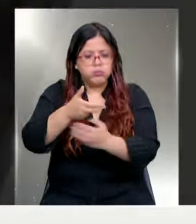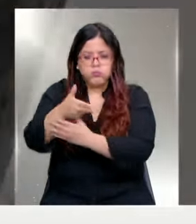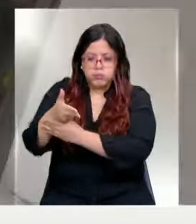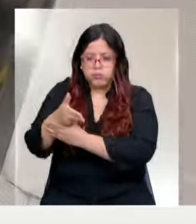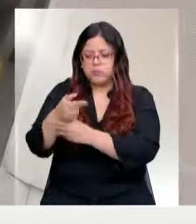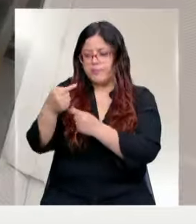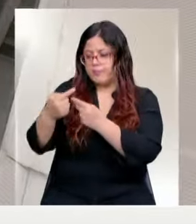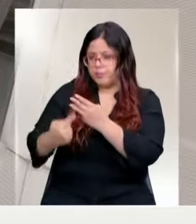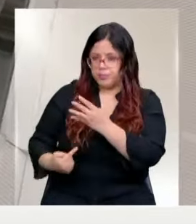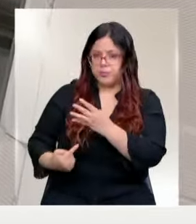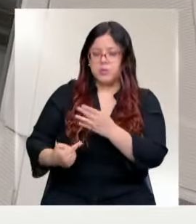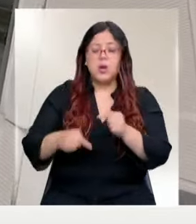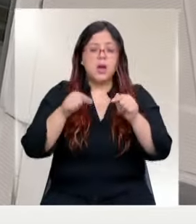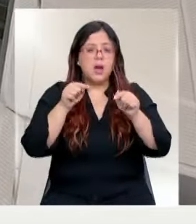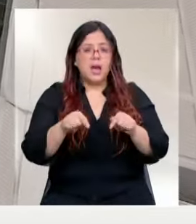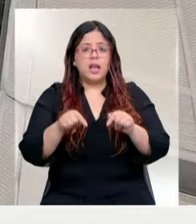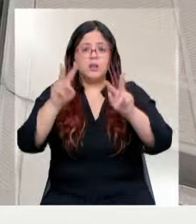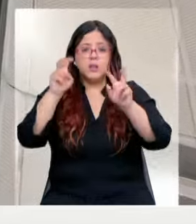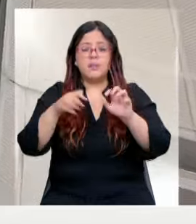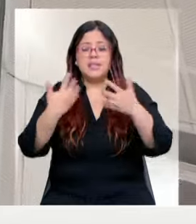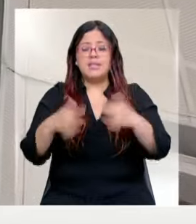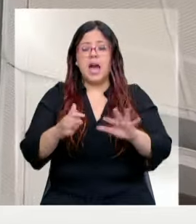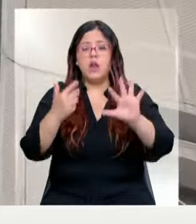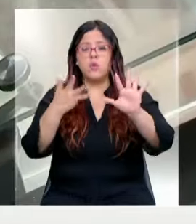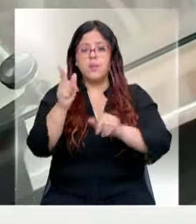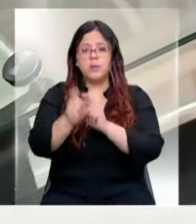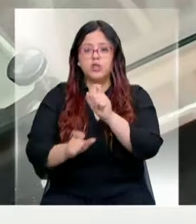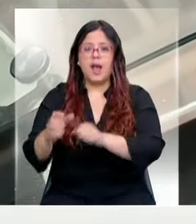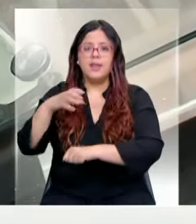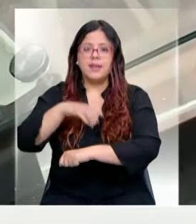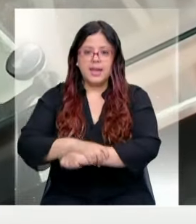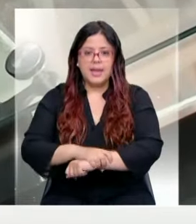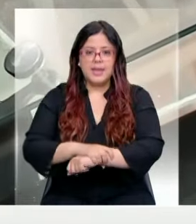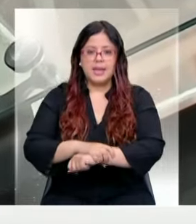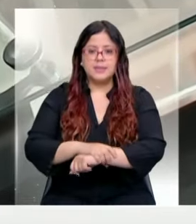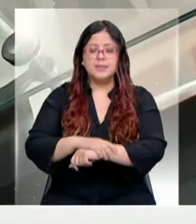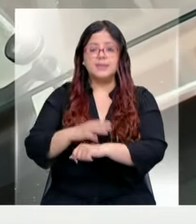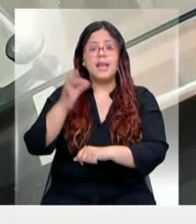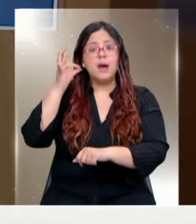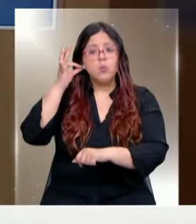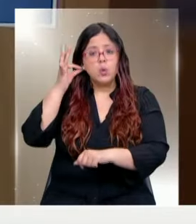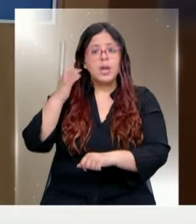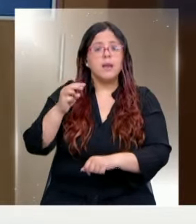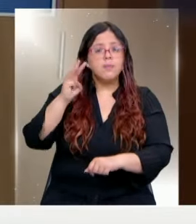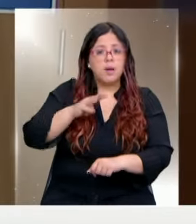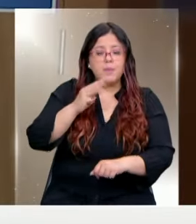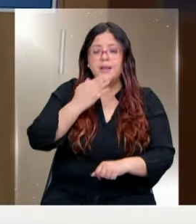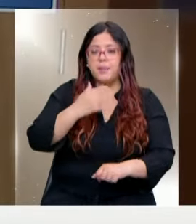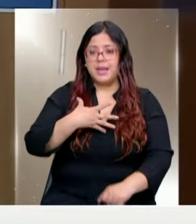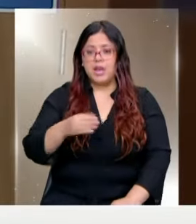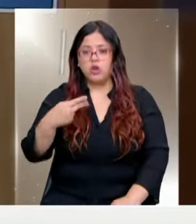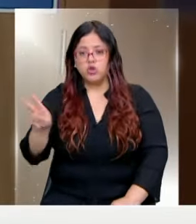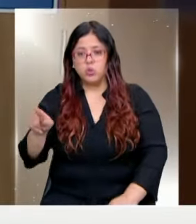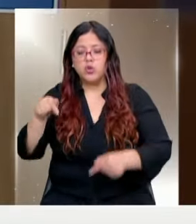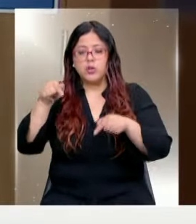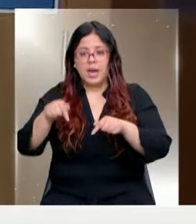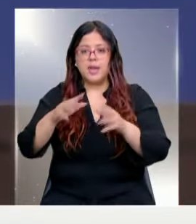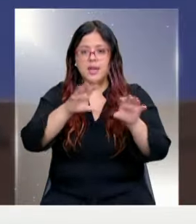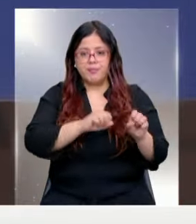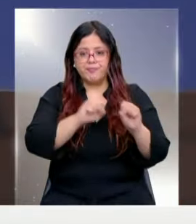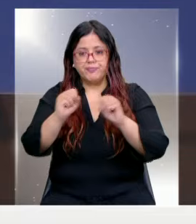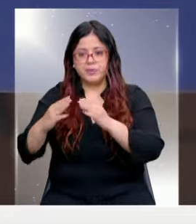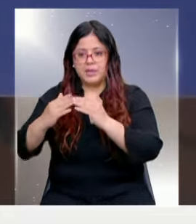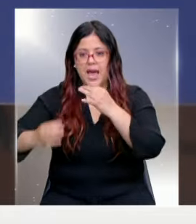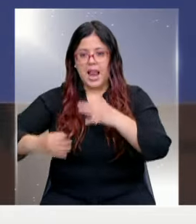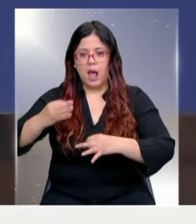revólver. Finalmente, el operativo dejó 9 personas detenidas, desde la líder hasta su hijo, los cuales se enfrentaron a la justicia.